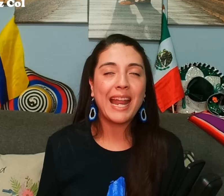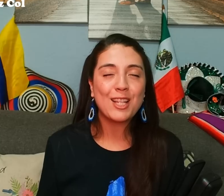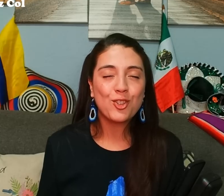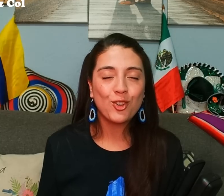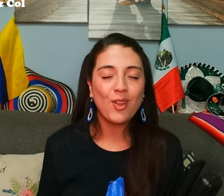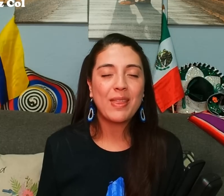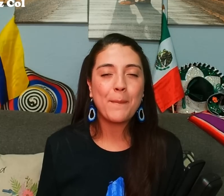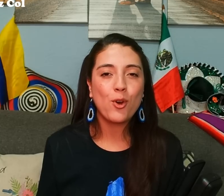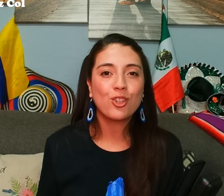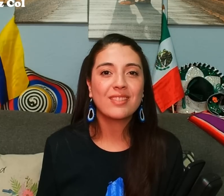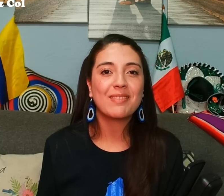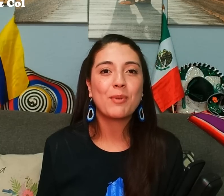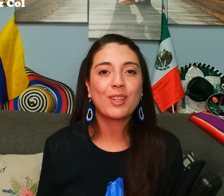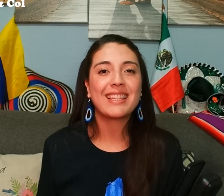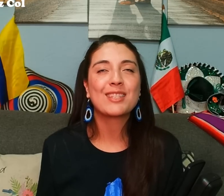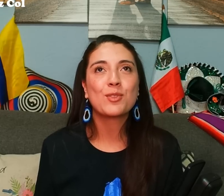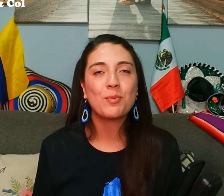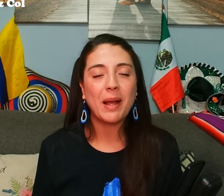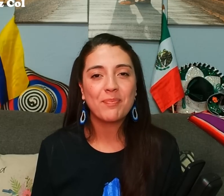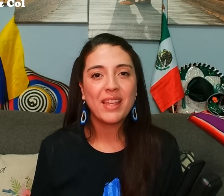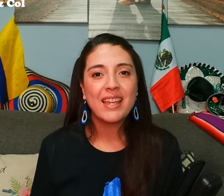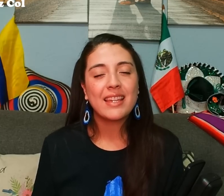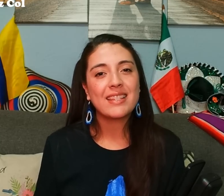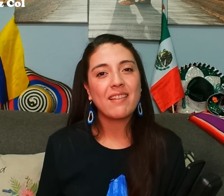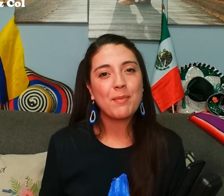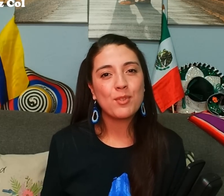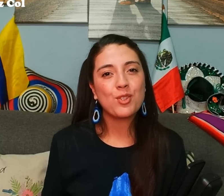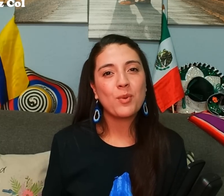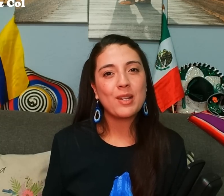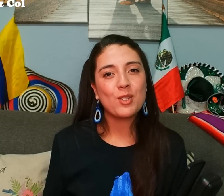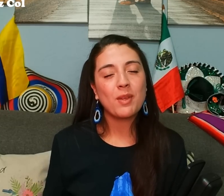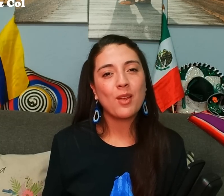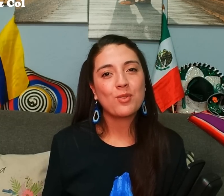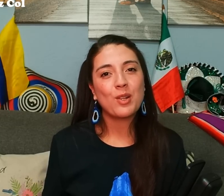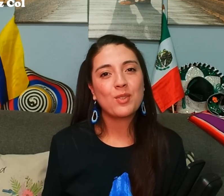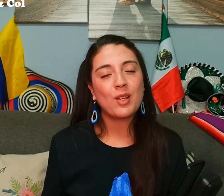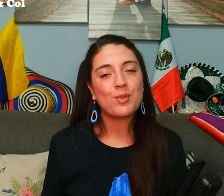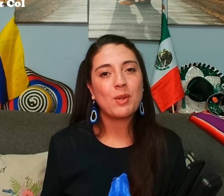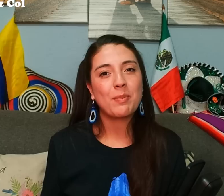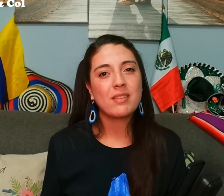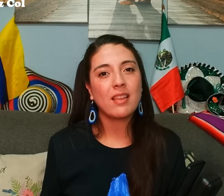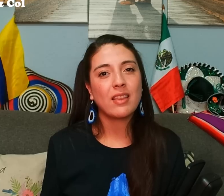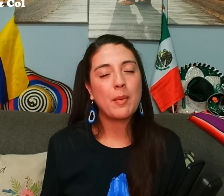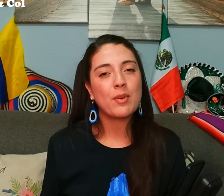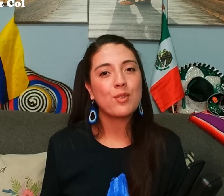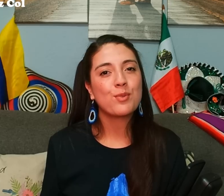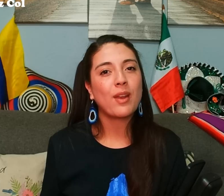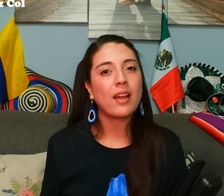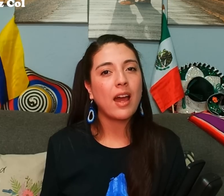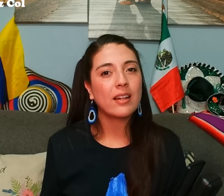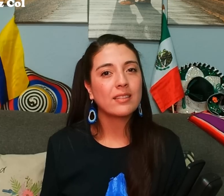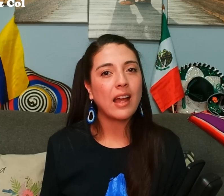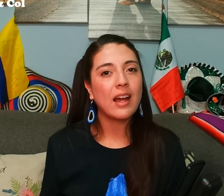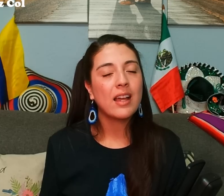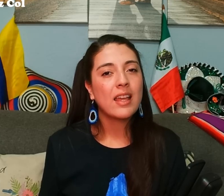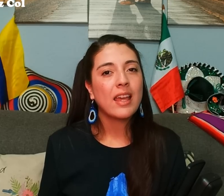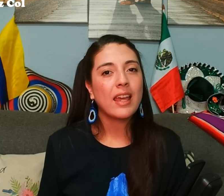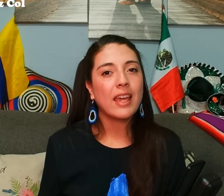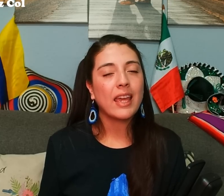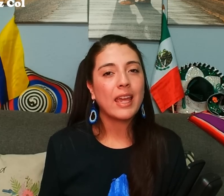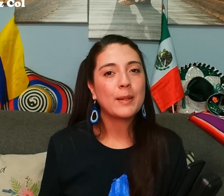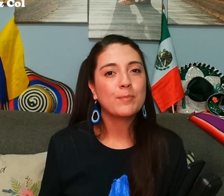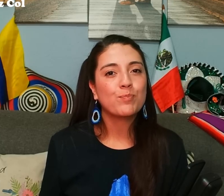del penacho de Moctezuma, que ya habíamos hecho varios videos en los que inclusive el presidente AMLO hizo una carta